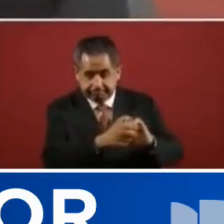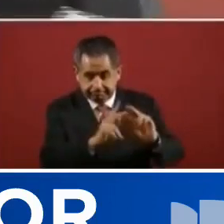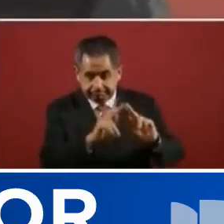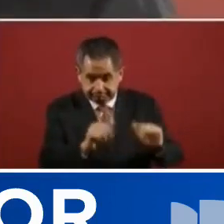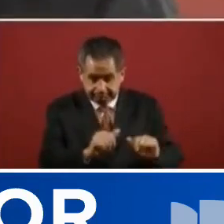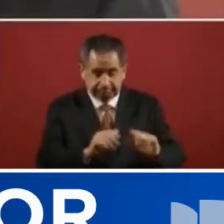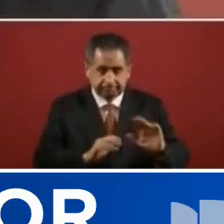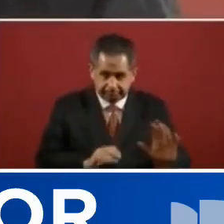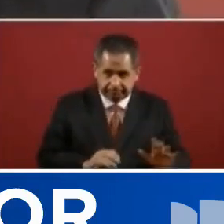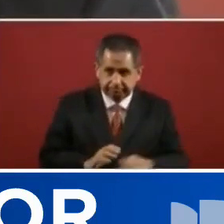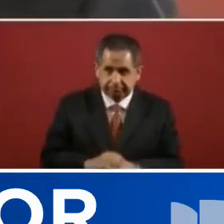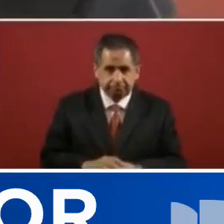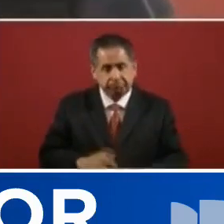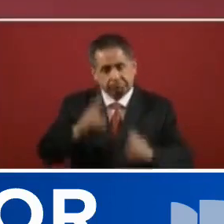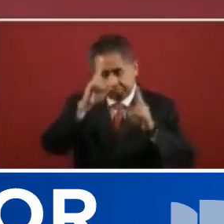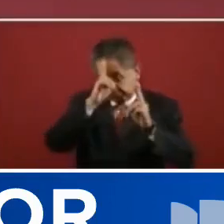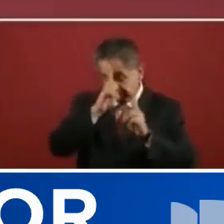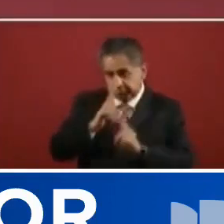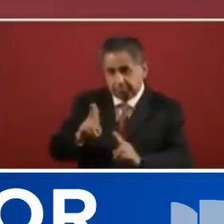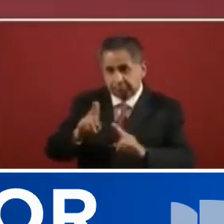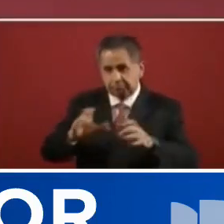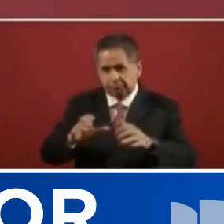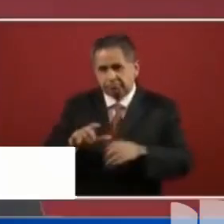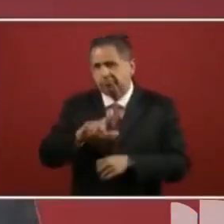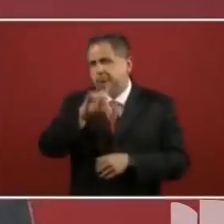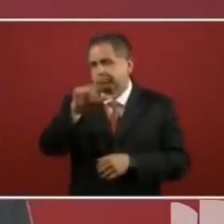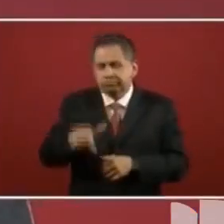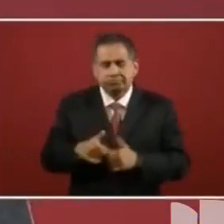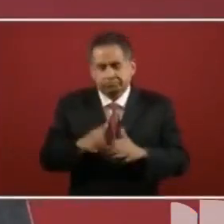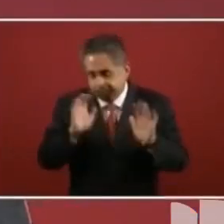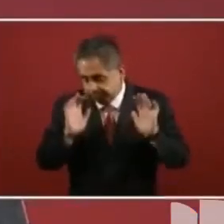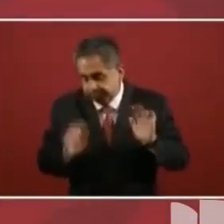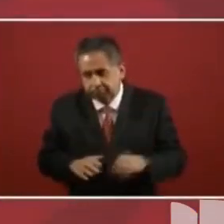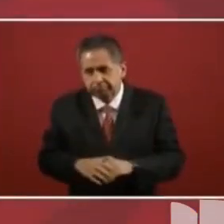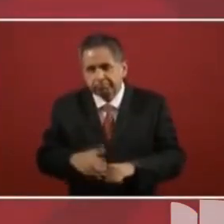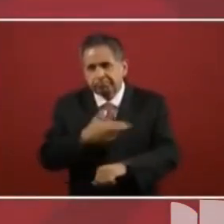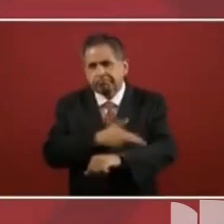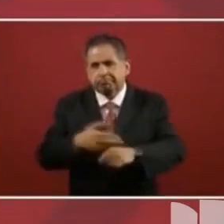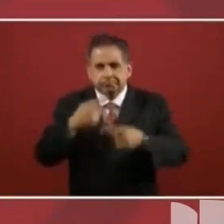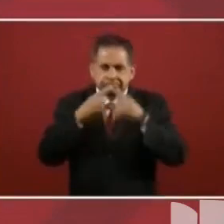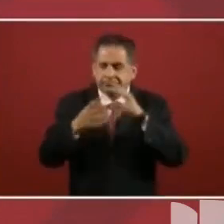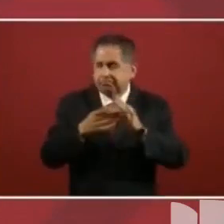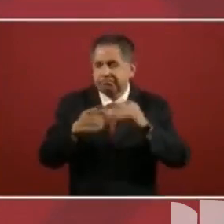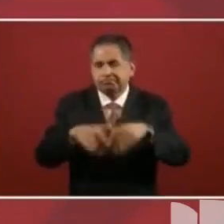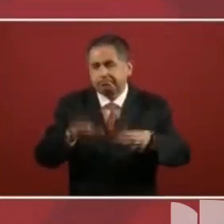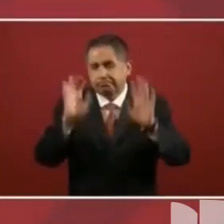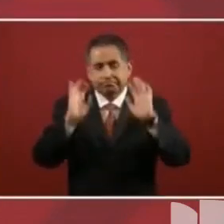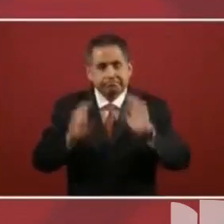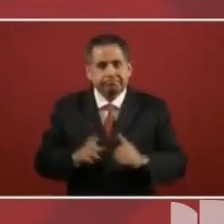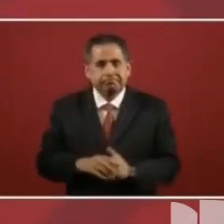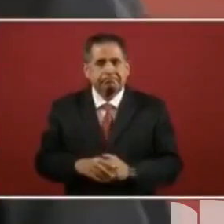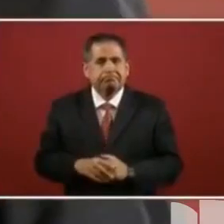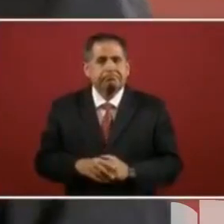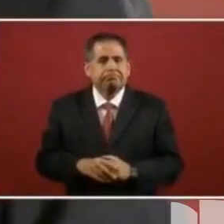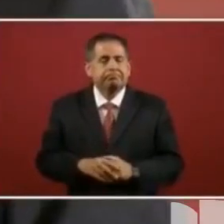que se haga el homenaje, y después que si deciden